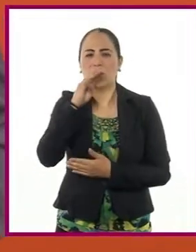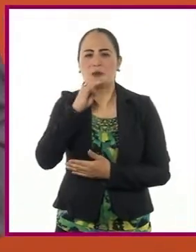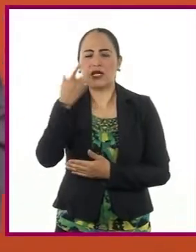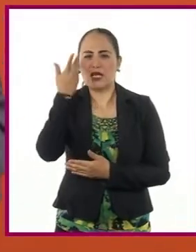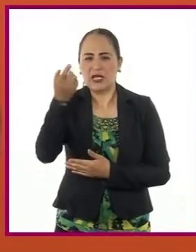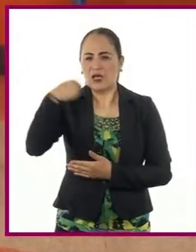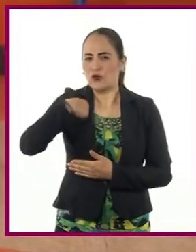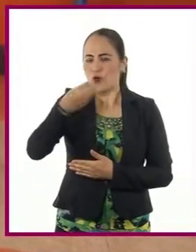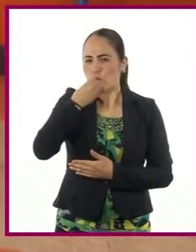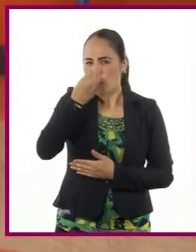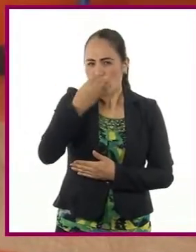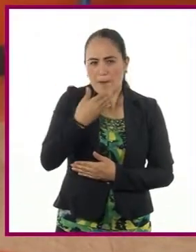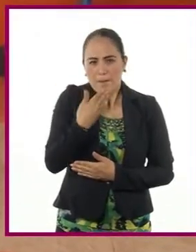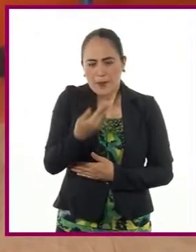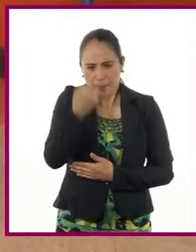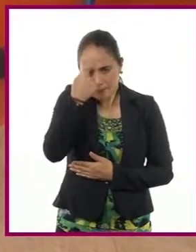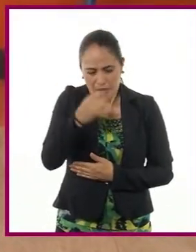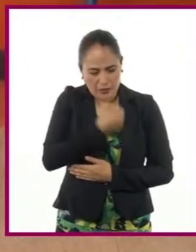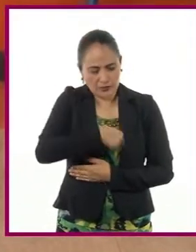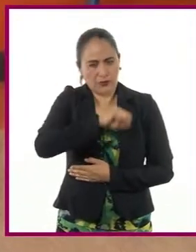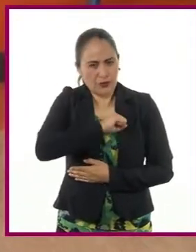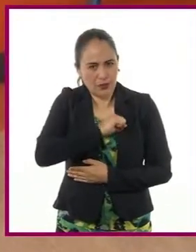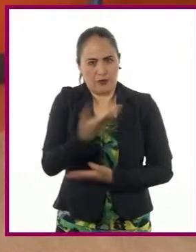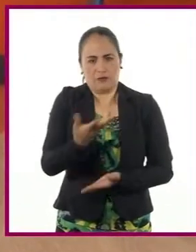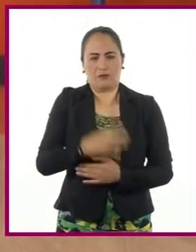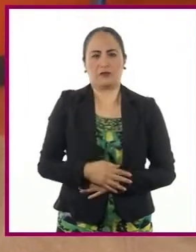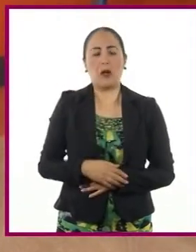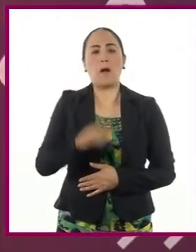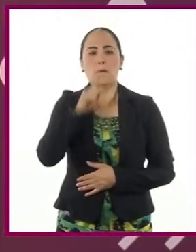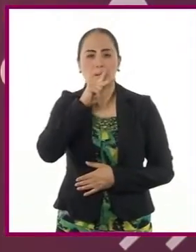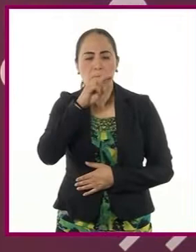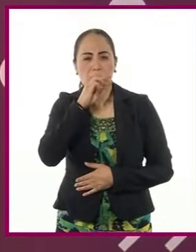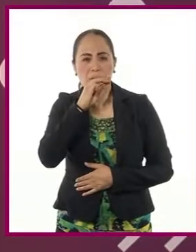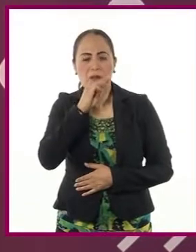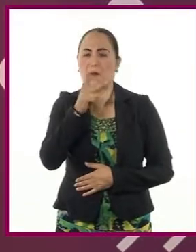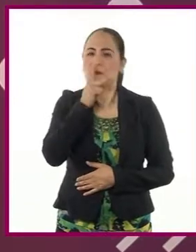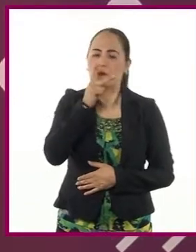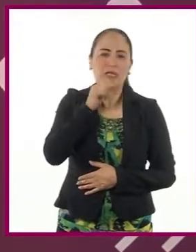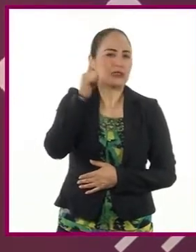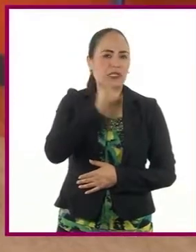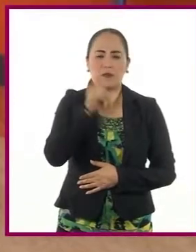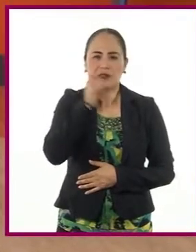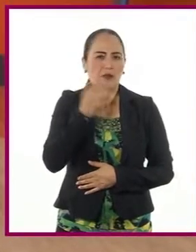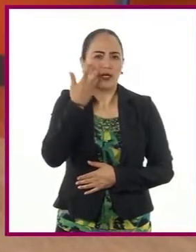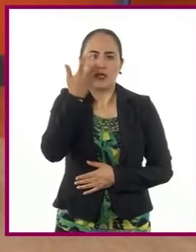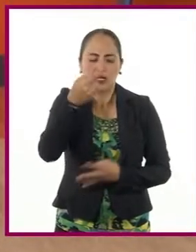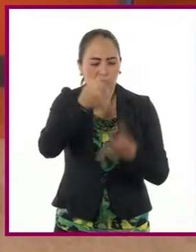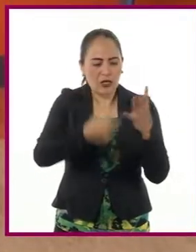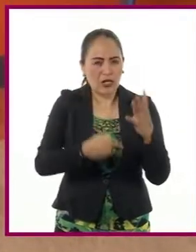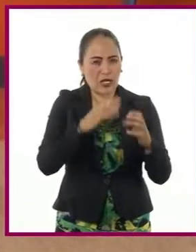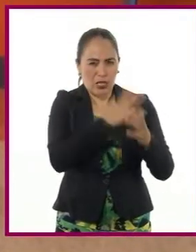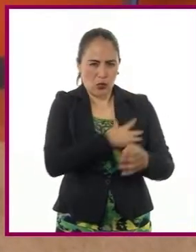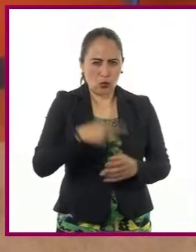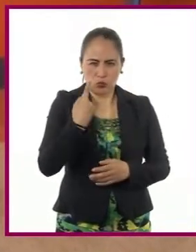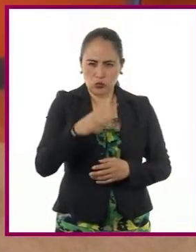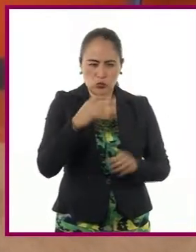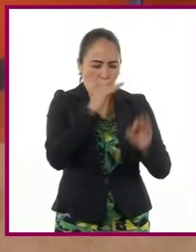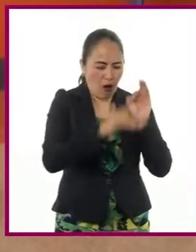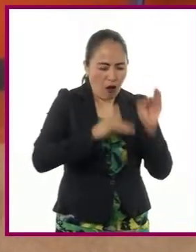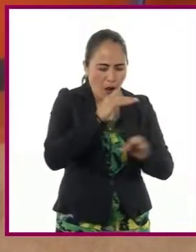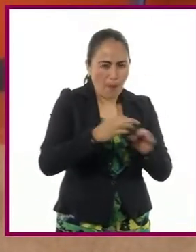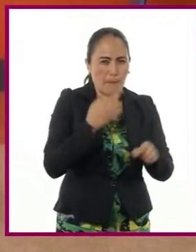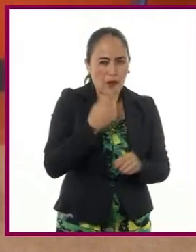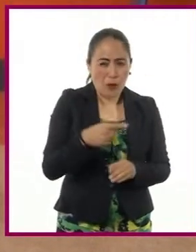sano. Definitivamente los padres y las madres siempre buscan lo mejor para sus hijas e hijos, por lo que a veces se contraponen